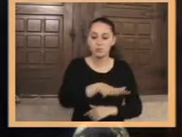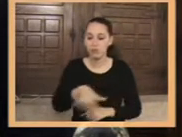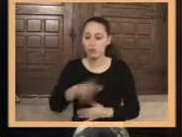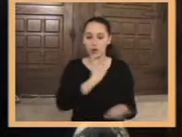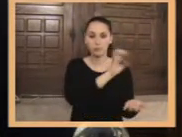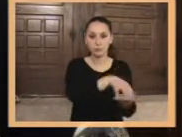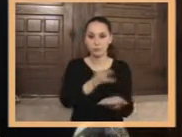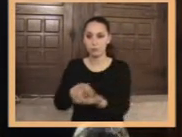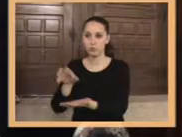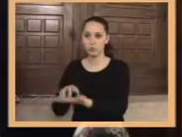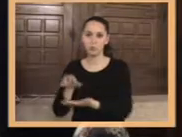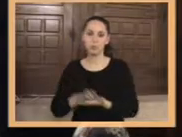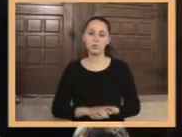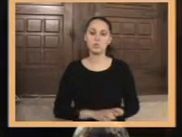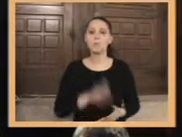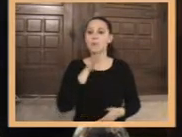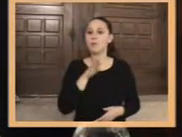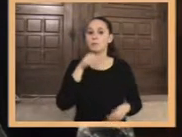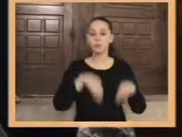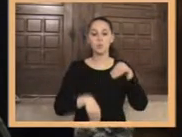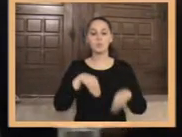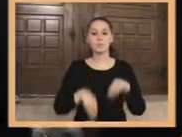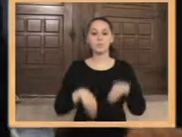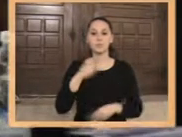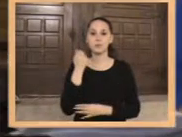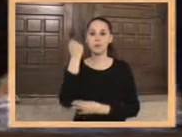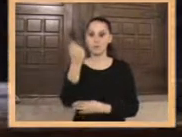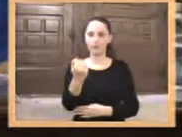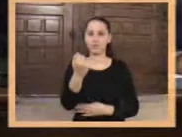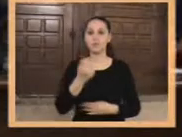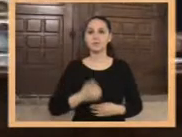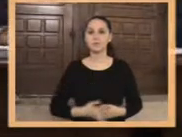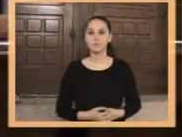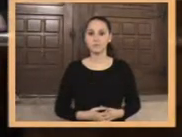que estamos aquí con su voto a favor. Así que pasamos a votación. ¿Votos a favor?